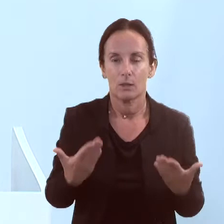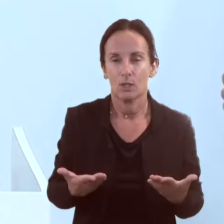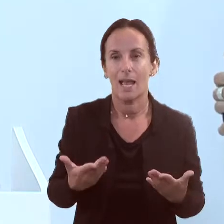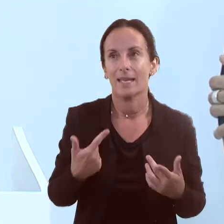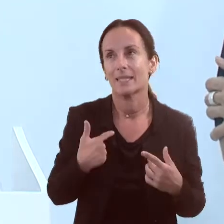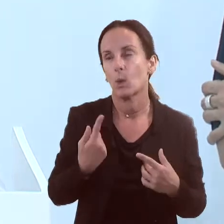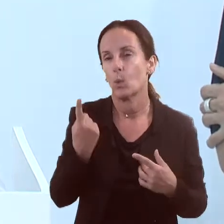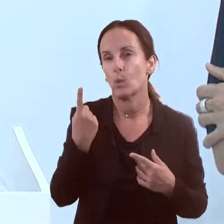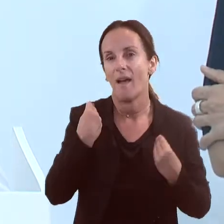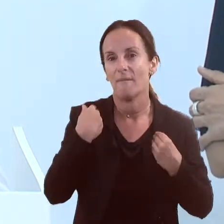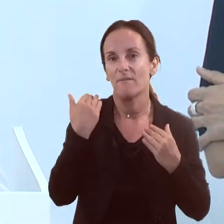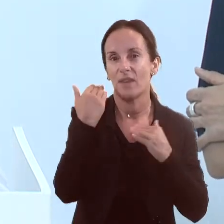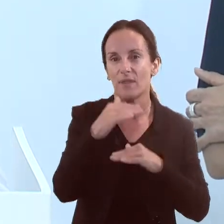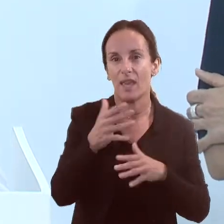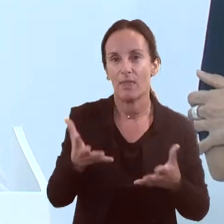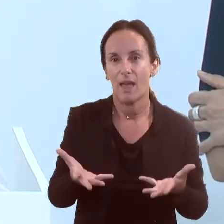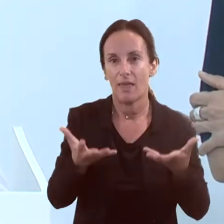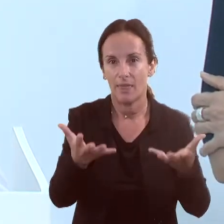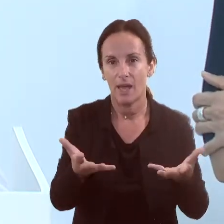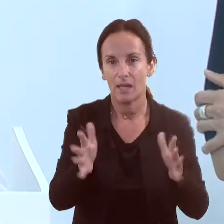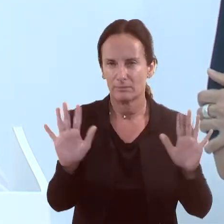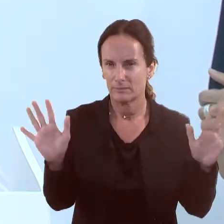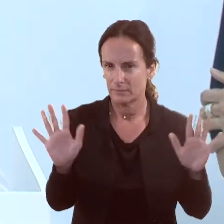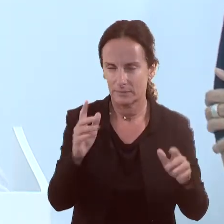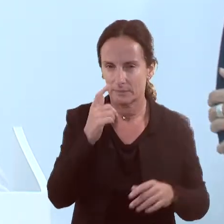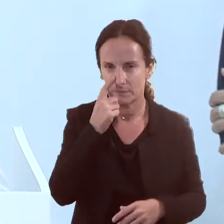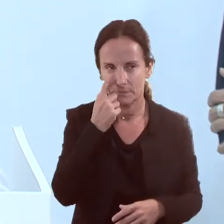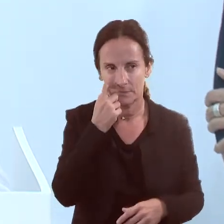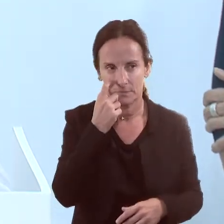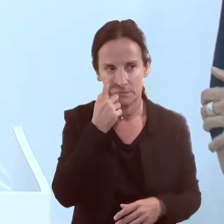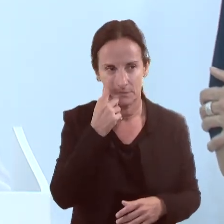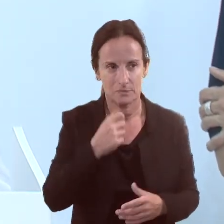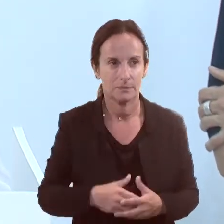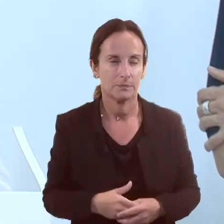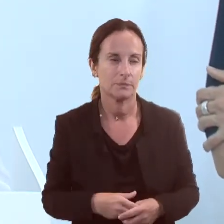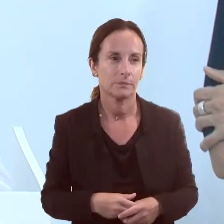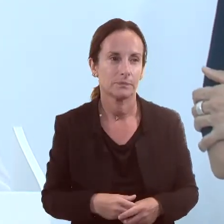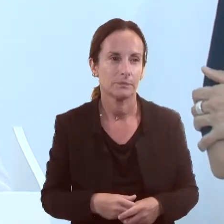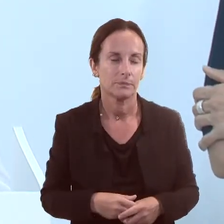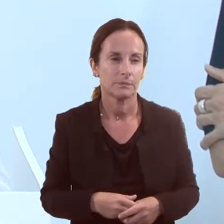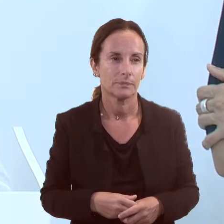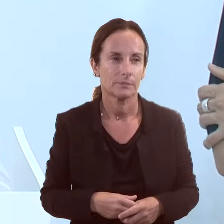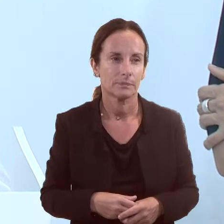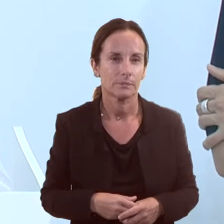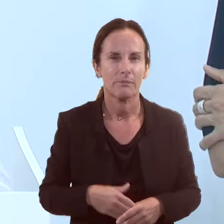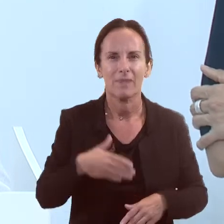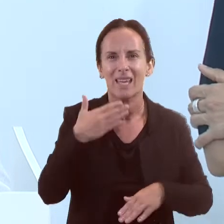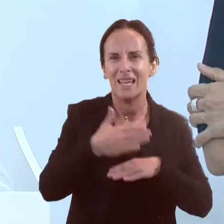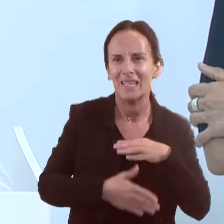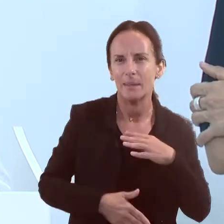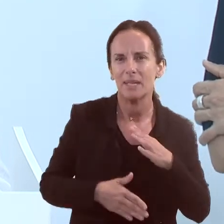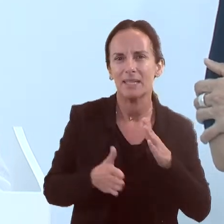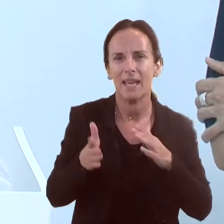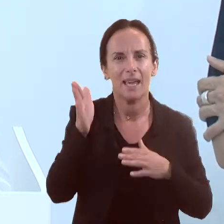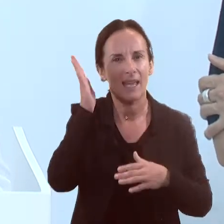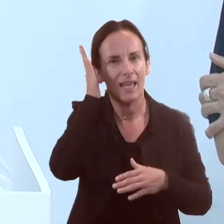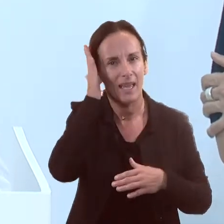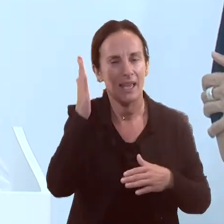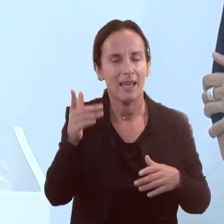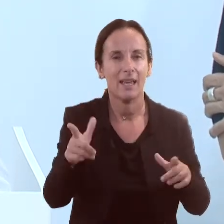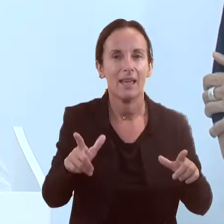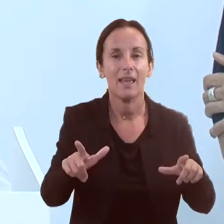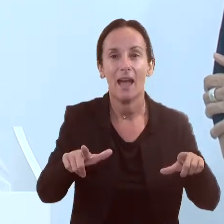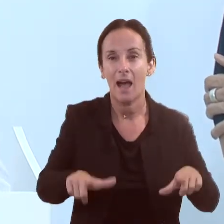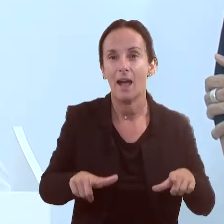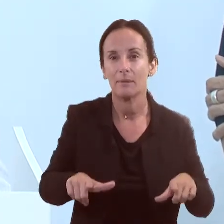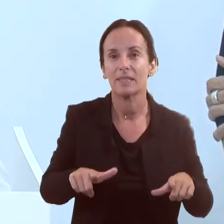cedan una vivienda. ¿Vale? ¿Y se han fijado límites para una habitación, el límite de precio? Los límites nos